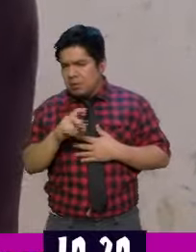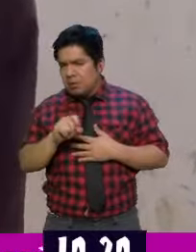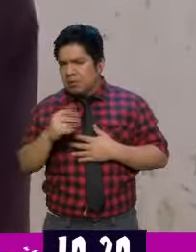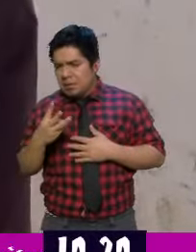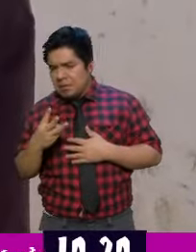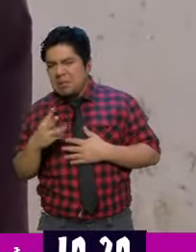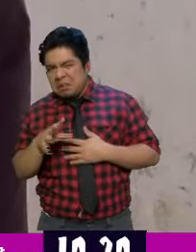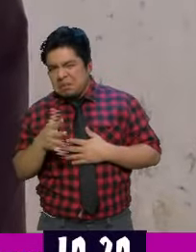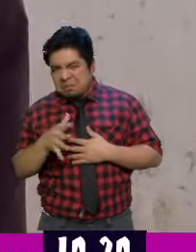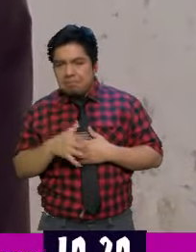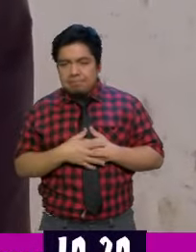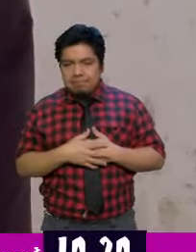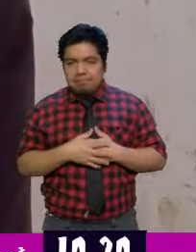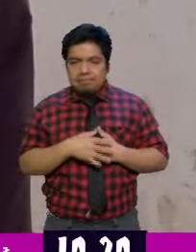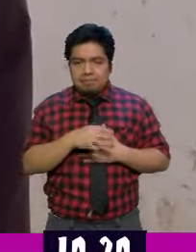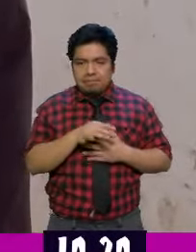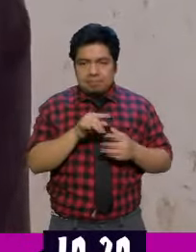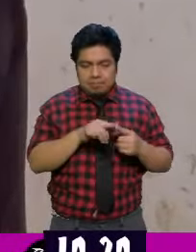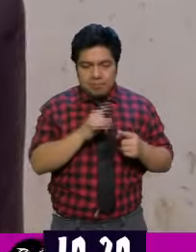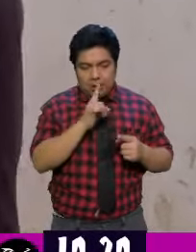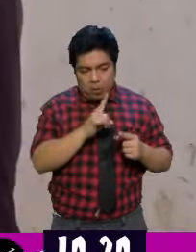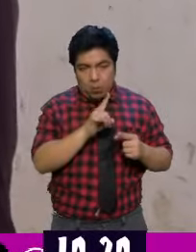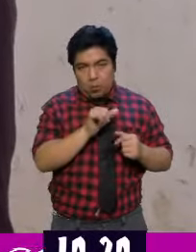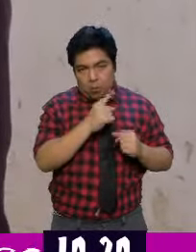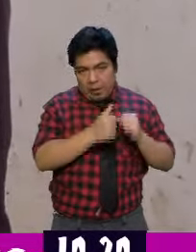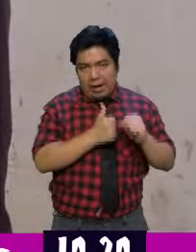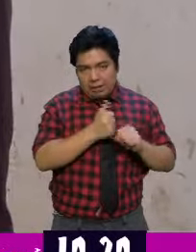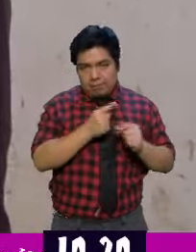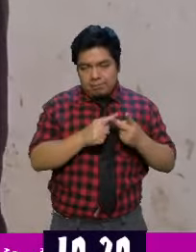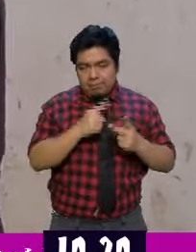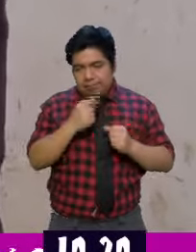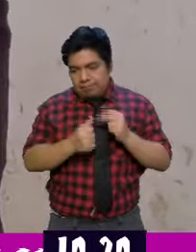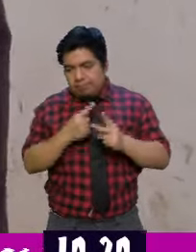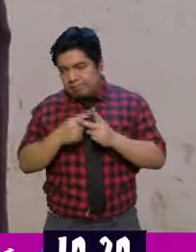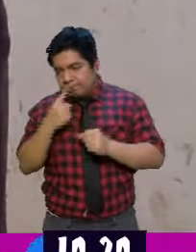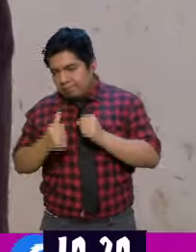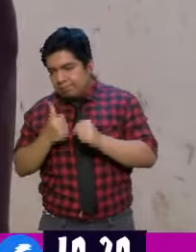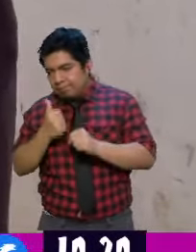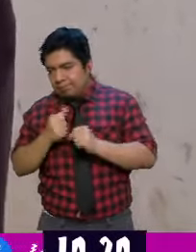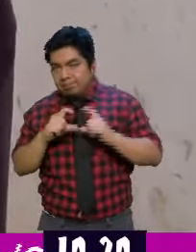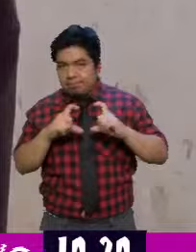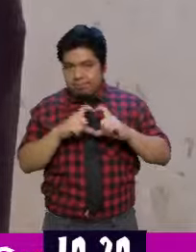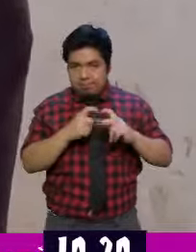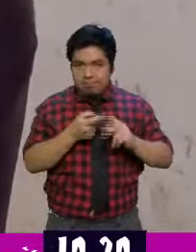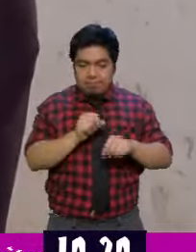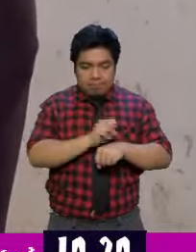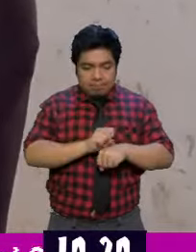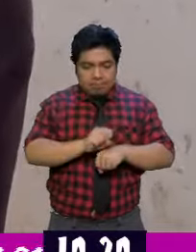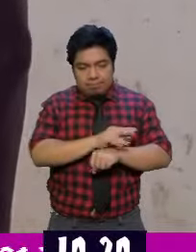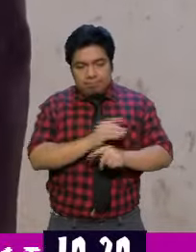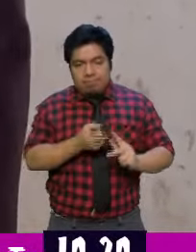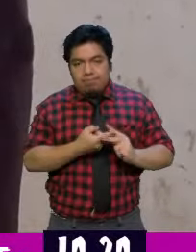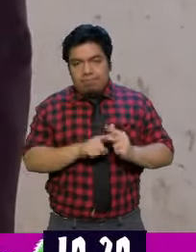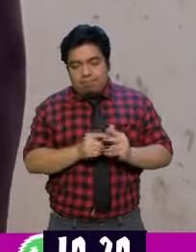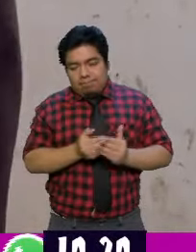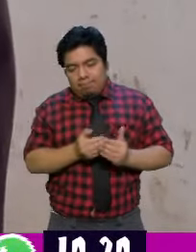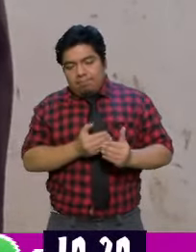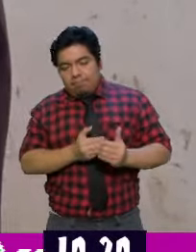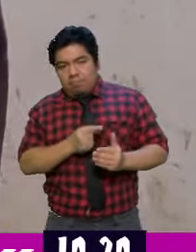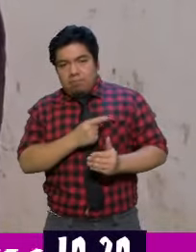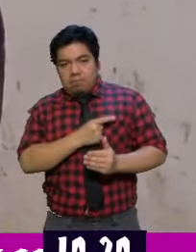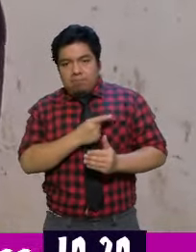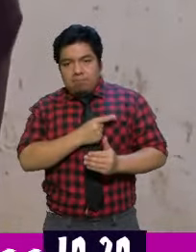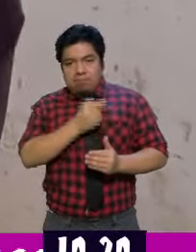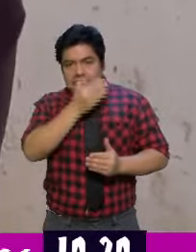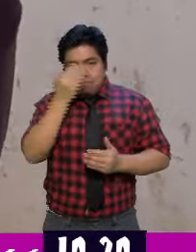23, sacamos uno por año. Fue un disco que arrancó antes de la pandemia, que iba a ser un disco solo, que no